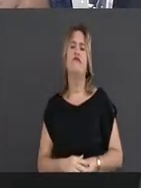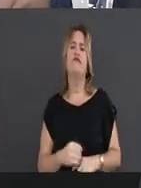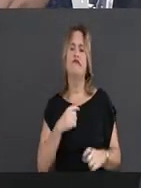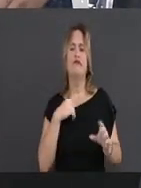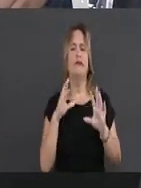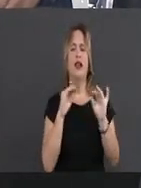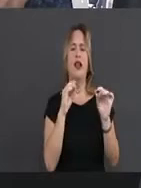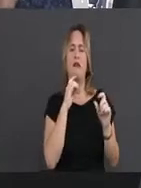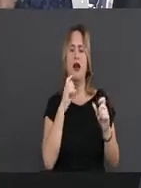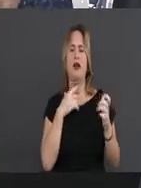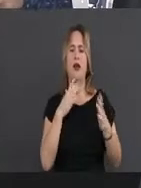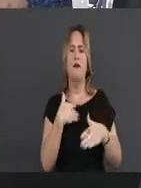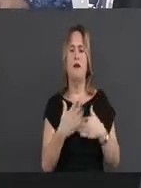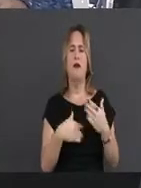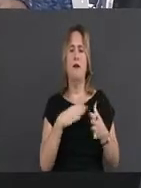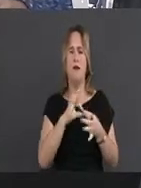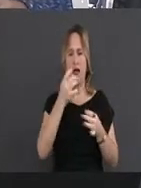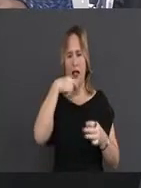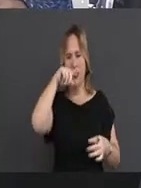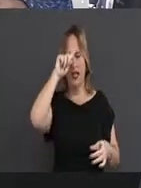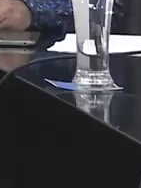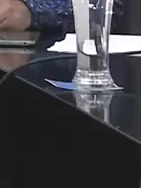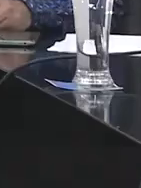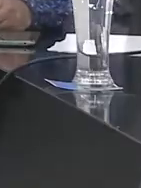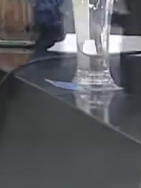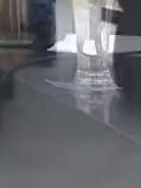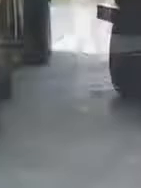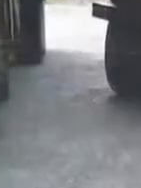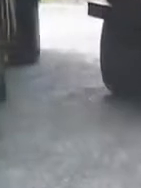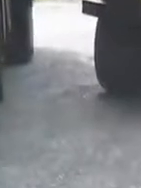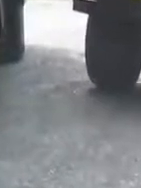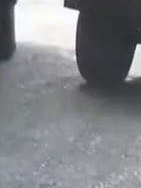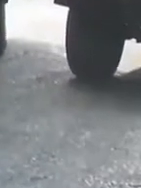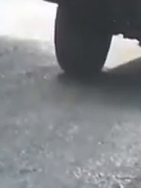hablar sobre la situación del gas.